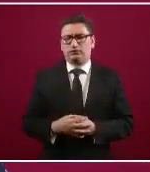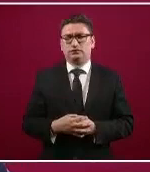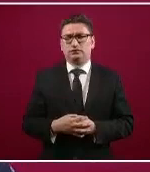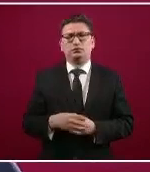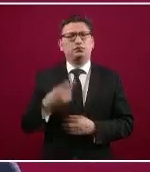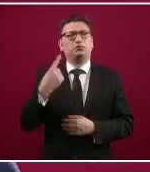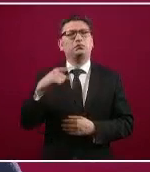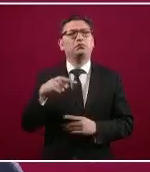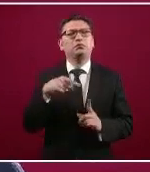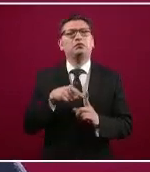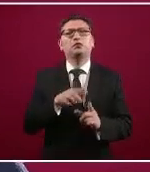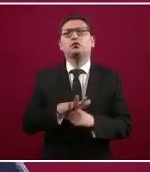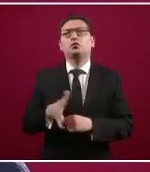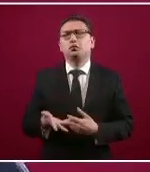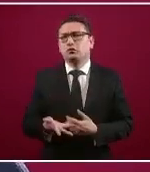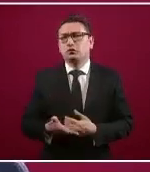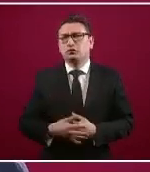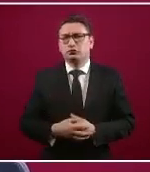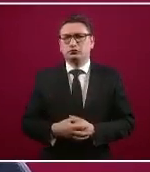a